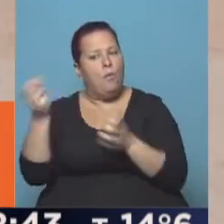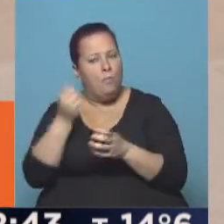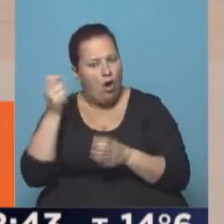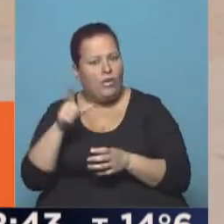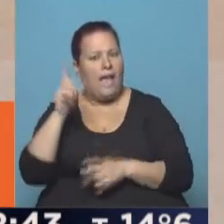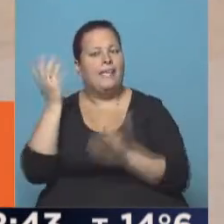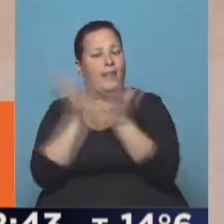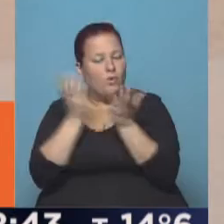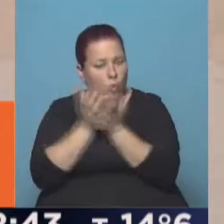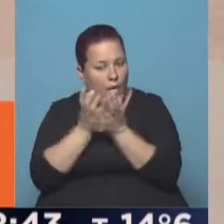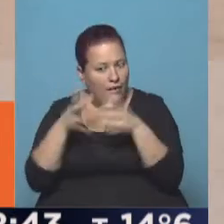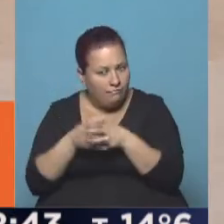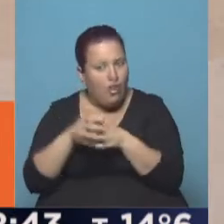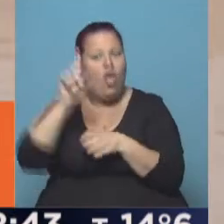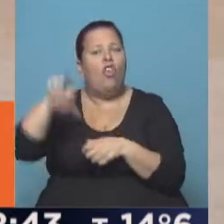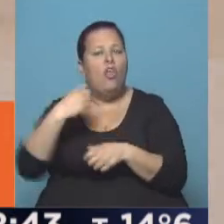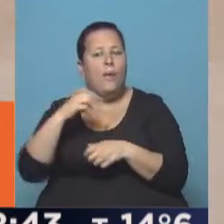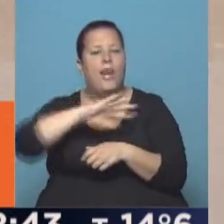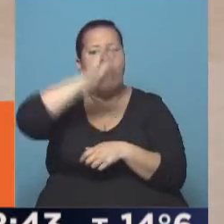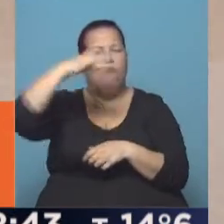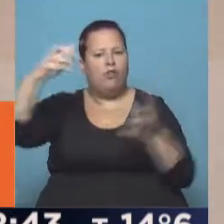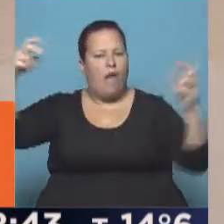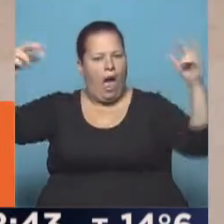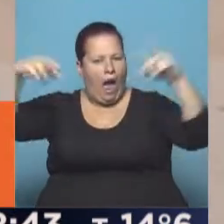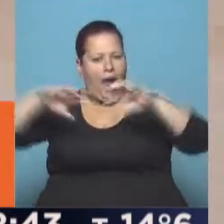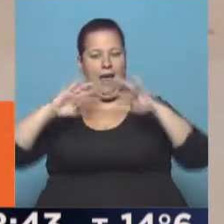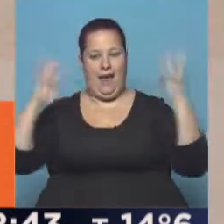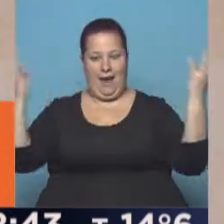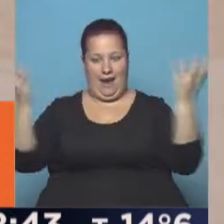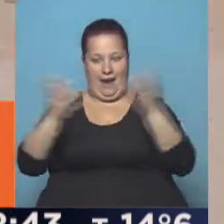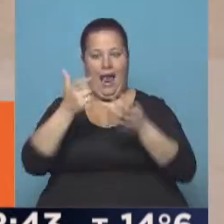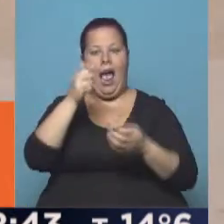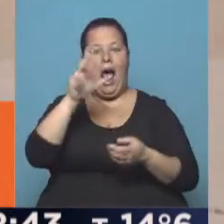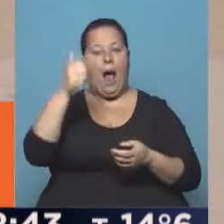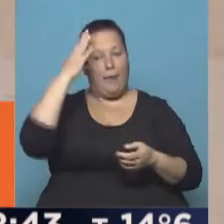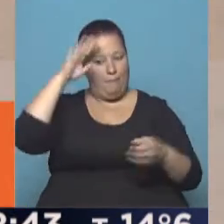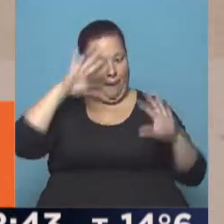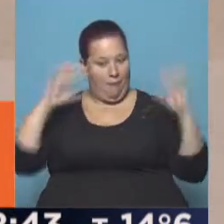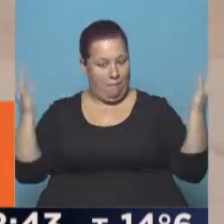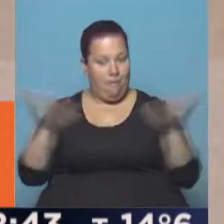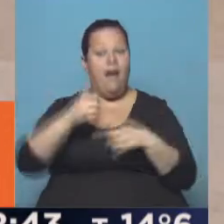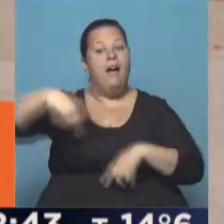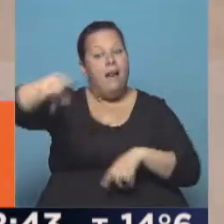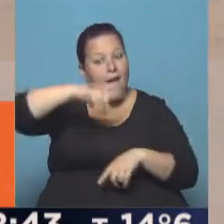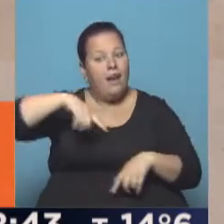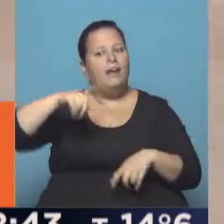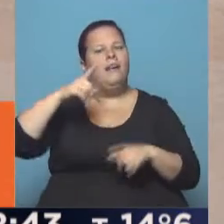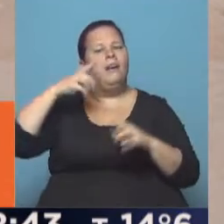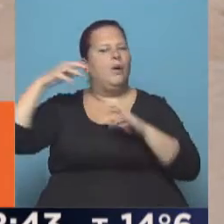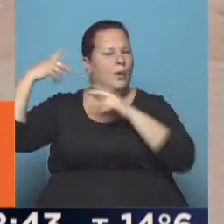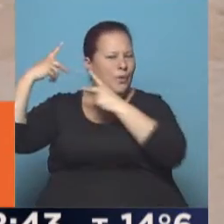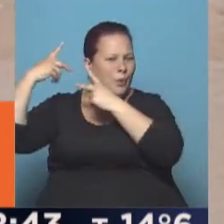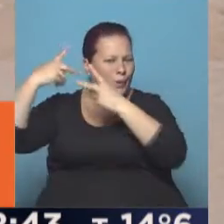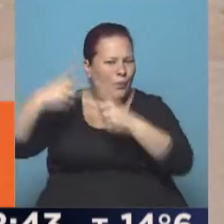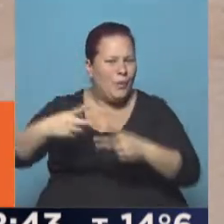de los estudiantes proviene de los cerros que rodean a Abra Pampa. Muchos de ellos tienen trayectos